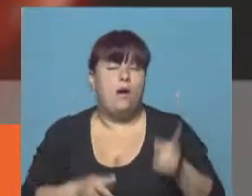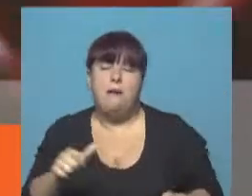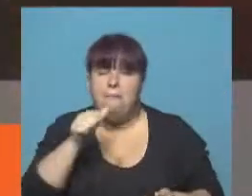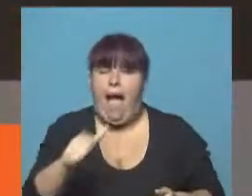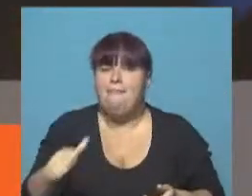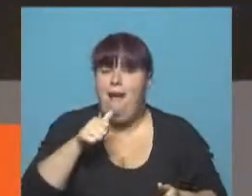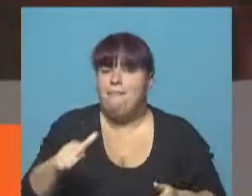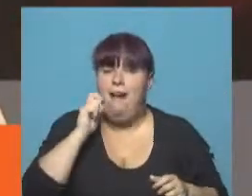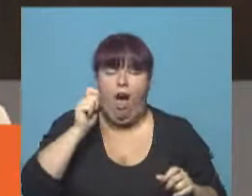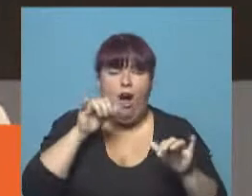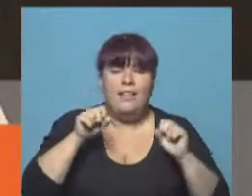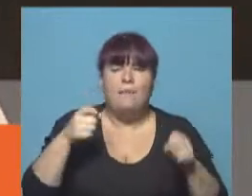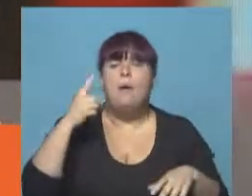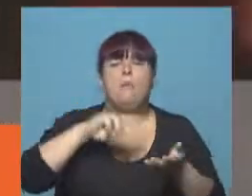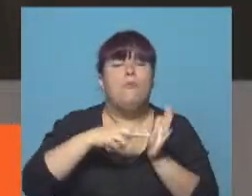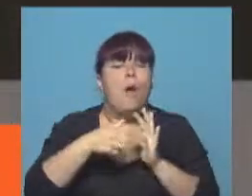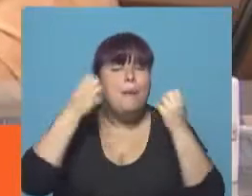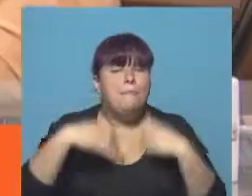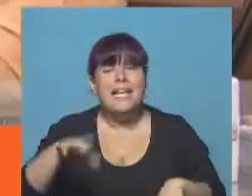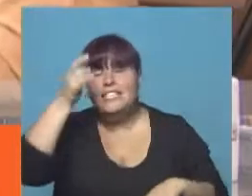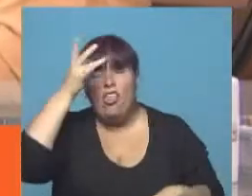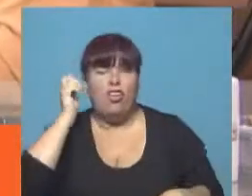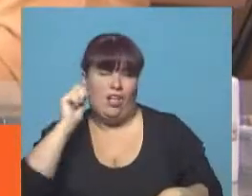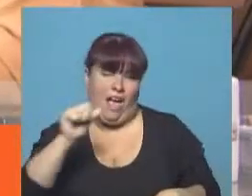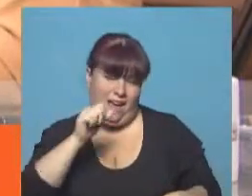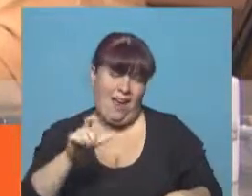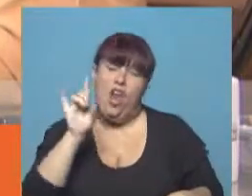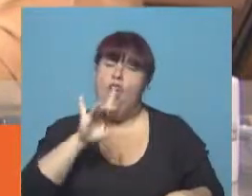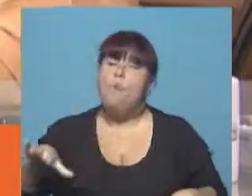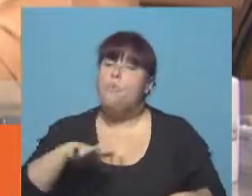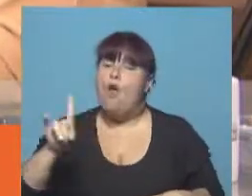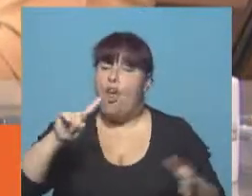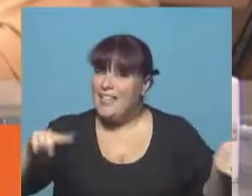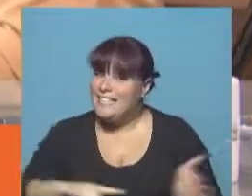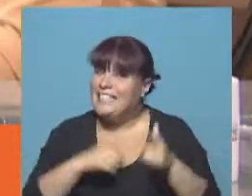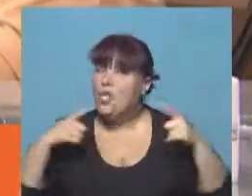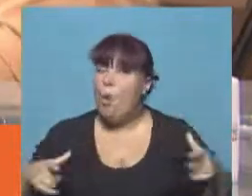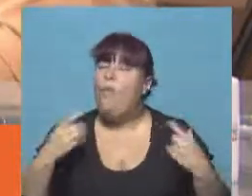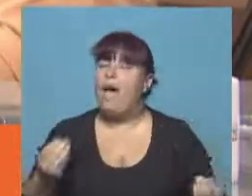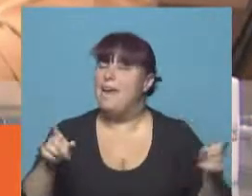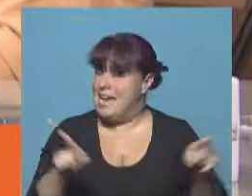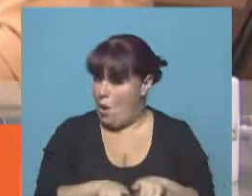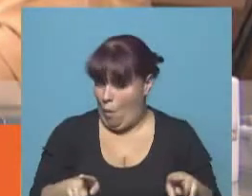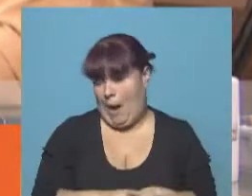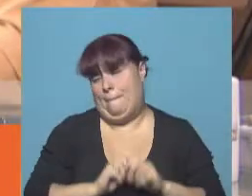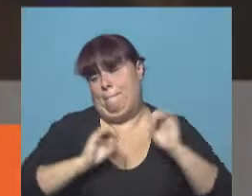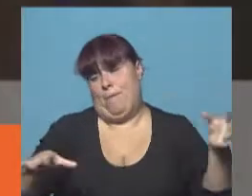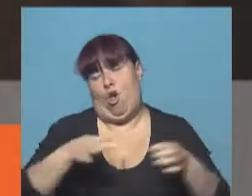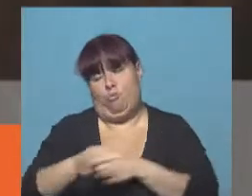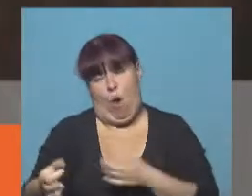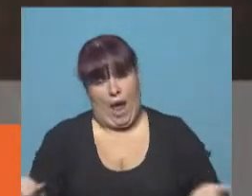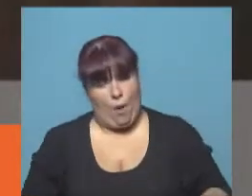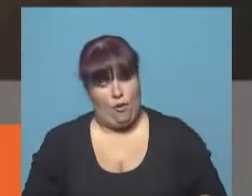vez más temprano, porque los problemas de alcohol ya lo tienen a los 12 años. Y no estoy hablando del pueblo, estoy hablando de las grandes ciudades que pasa lo mismo, ni hablar en los pueblos más